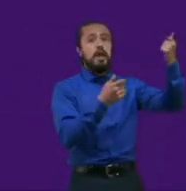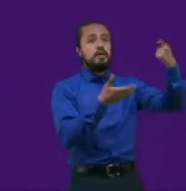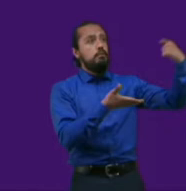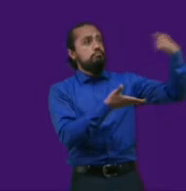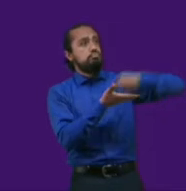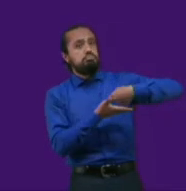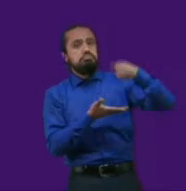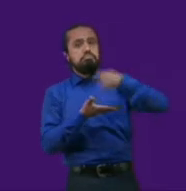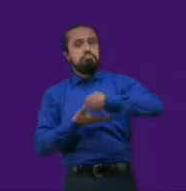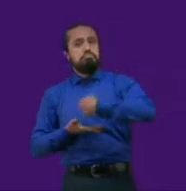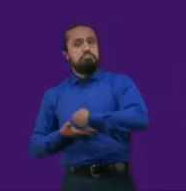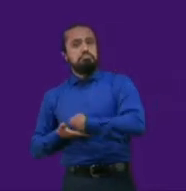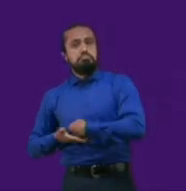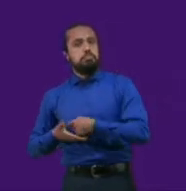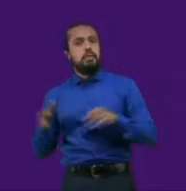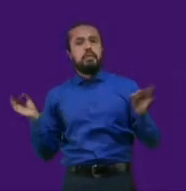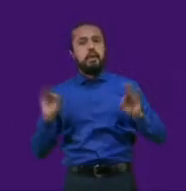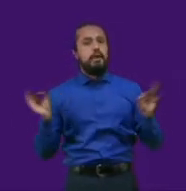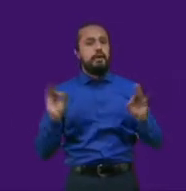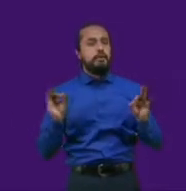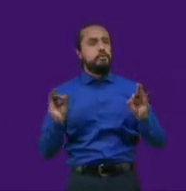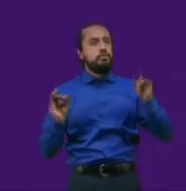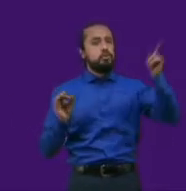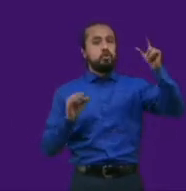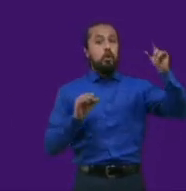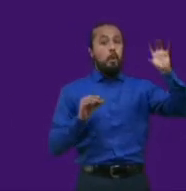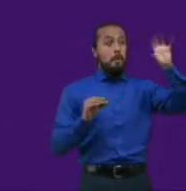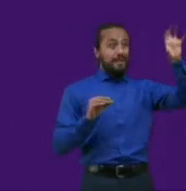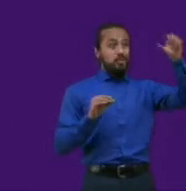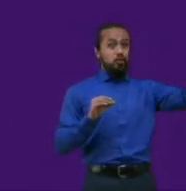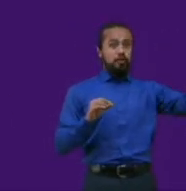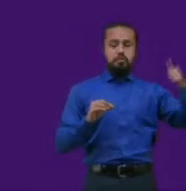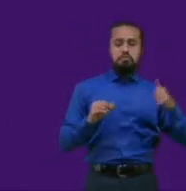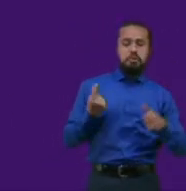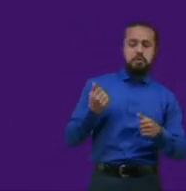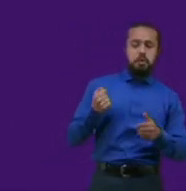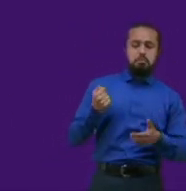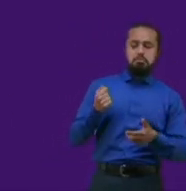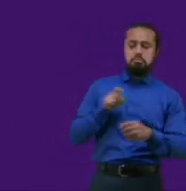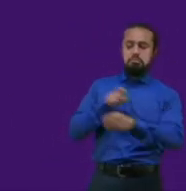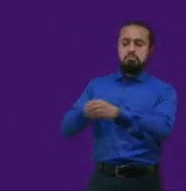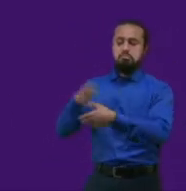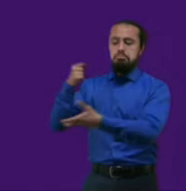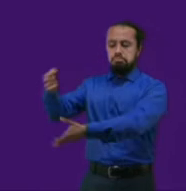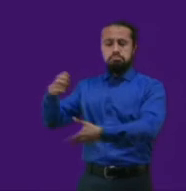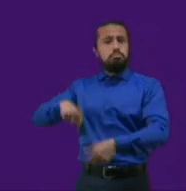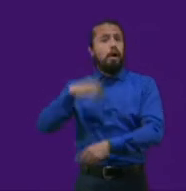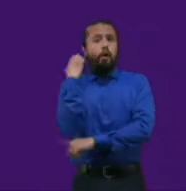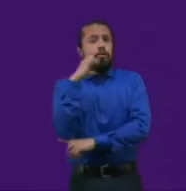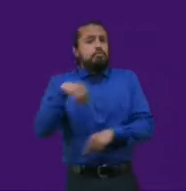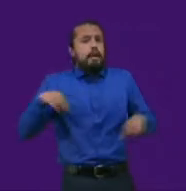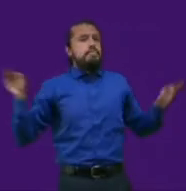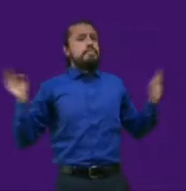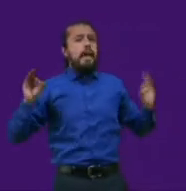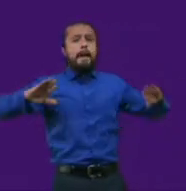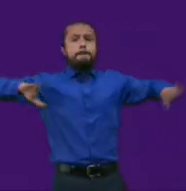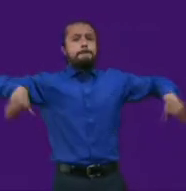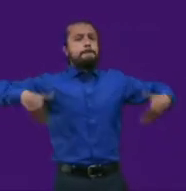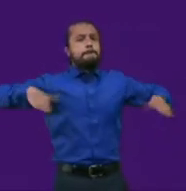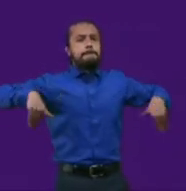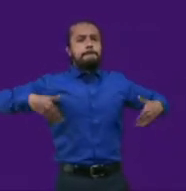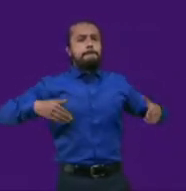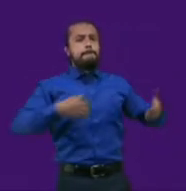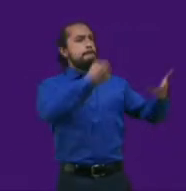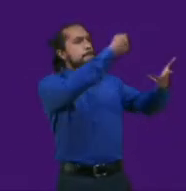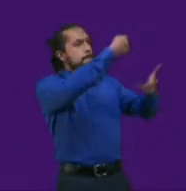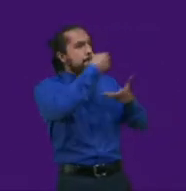todavía las rondas de inversión no eran un tema del día a día, donde no se hablaba de eso, donde no había ecosistemas de emprendedores, donde no